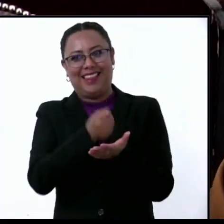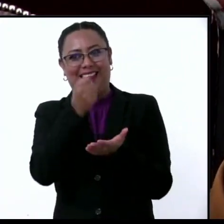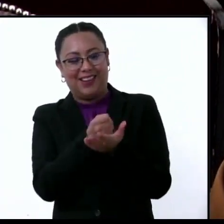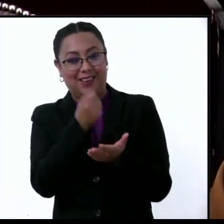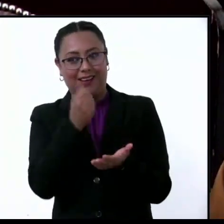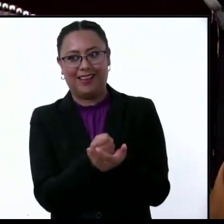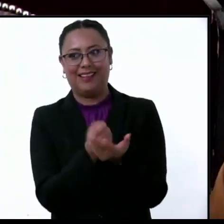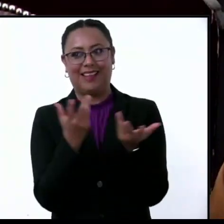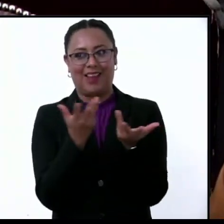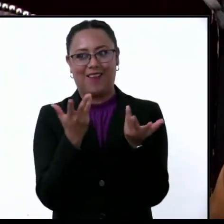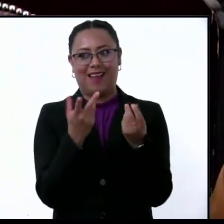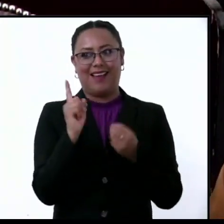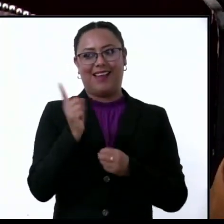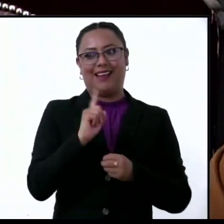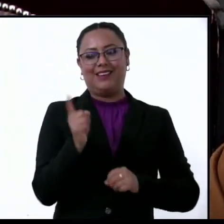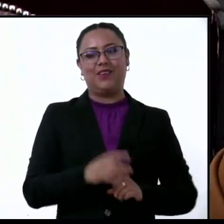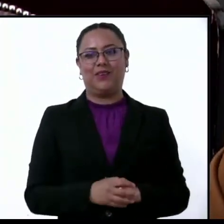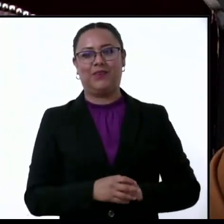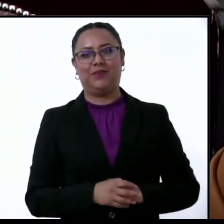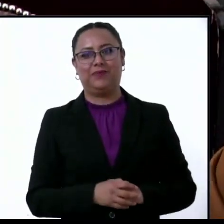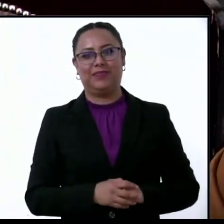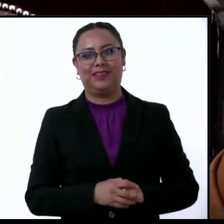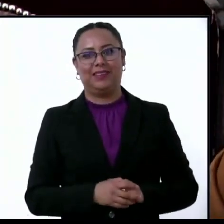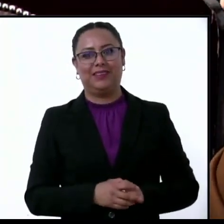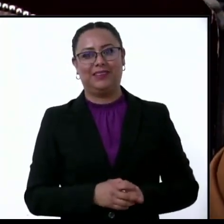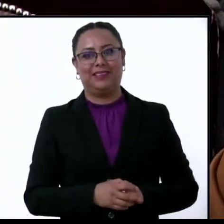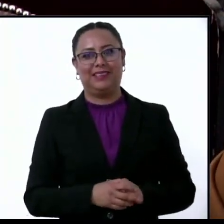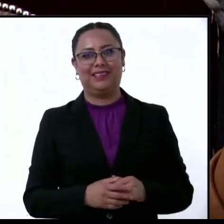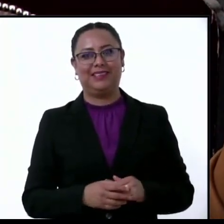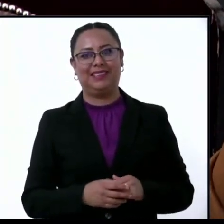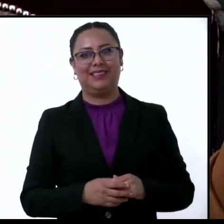porque trabajan,